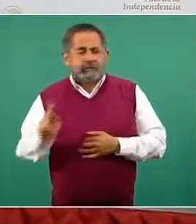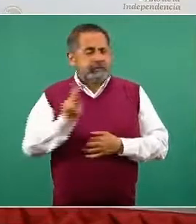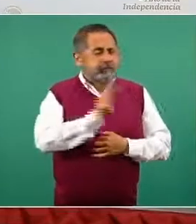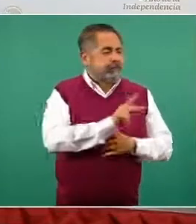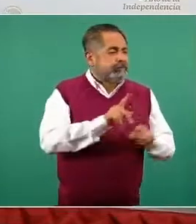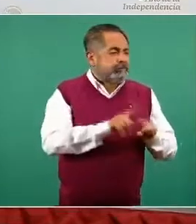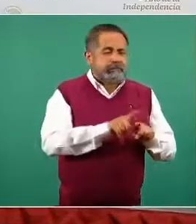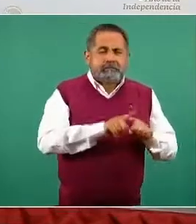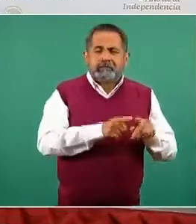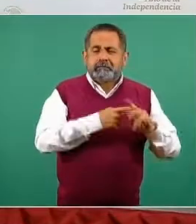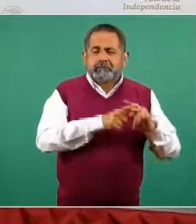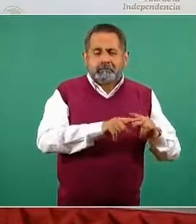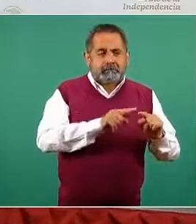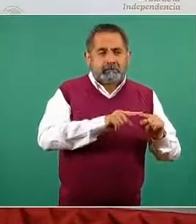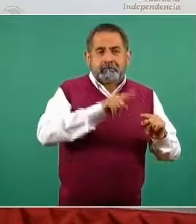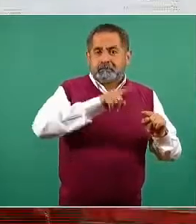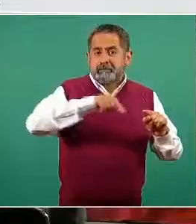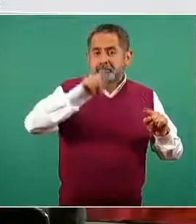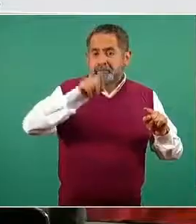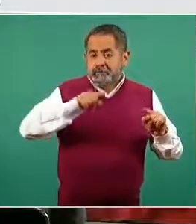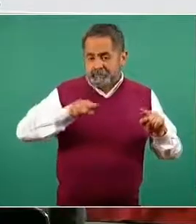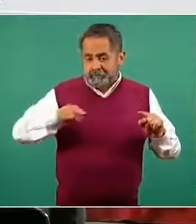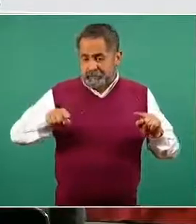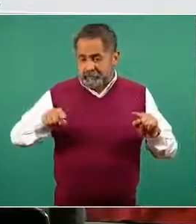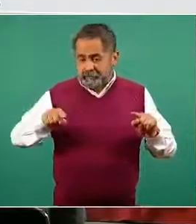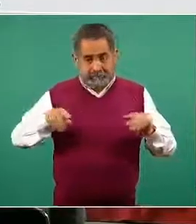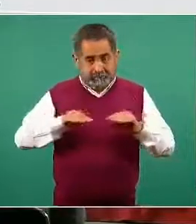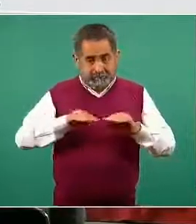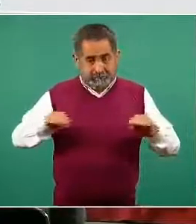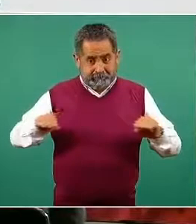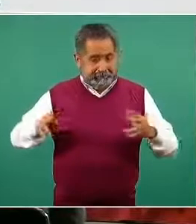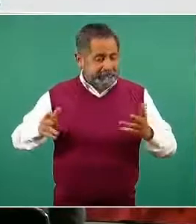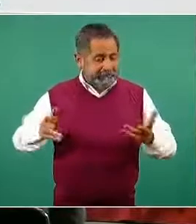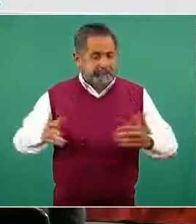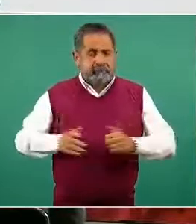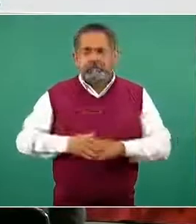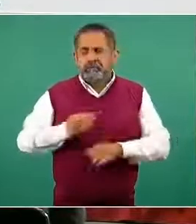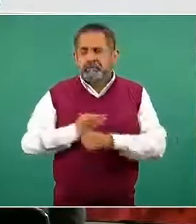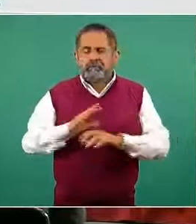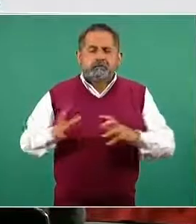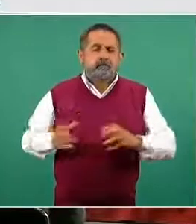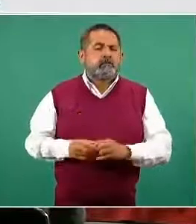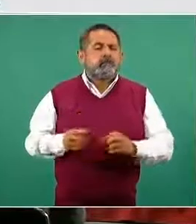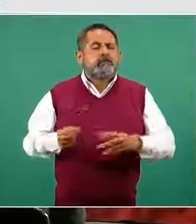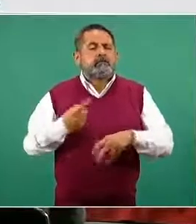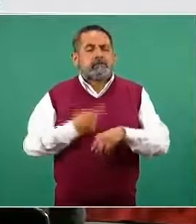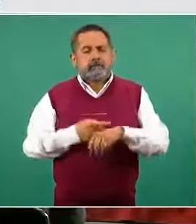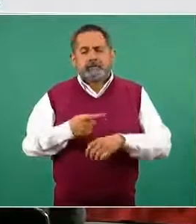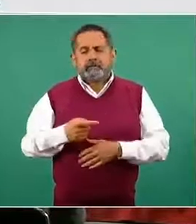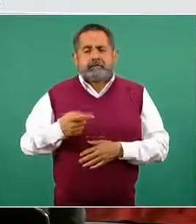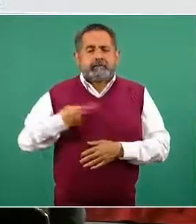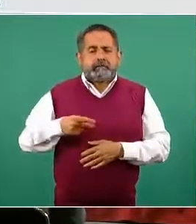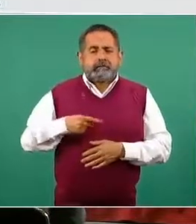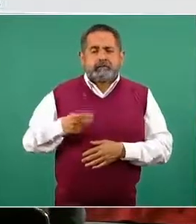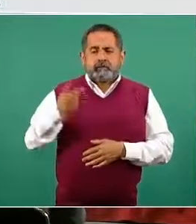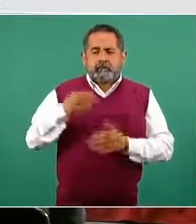básicamente la epidemia en nuestro país. Actualmente tenemos un estimado de casos de